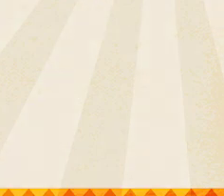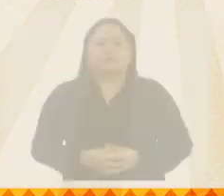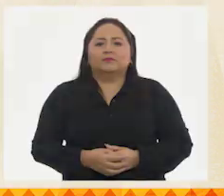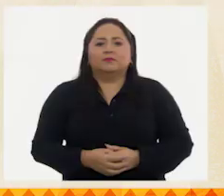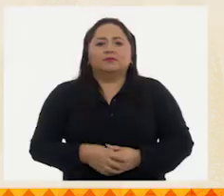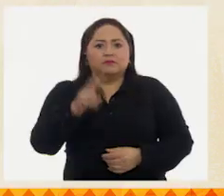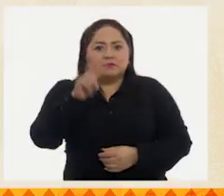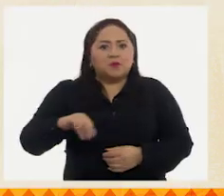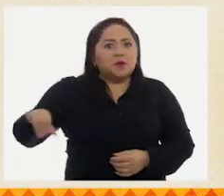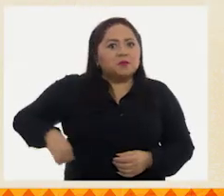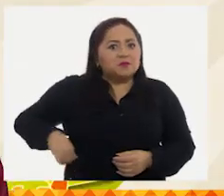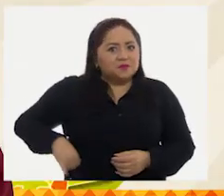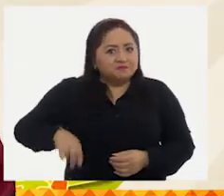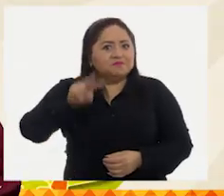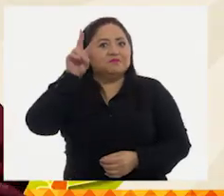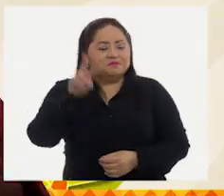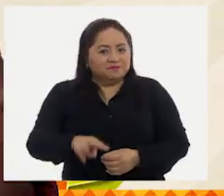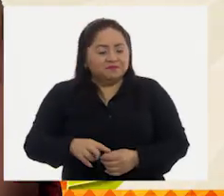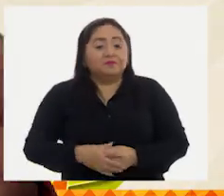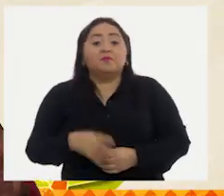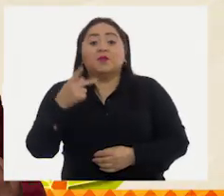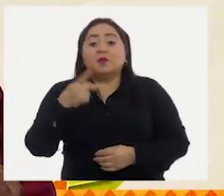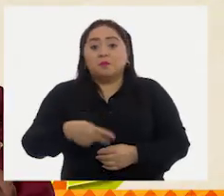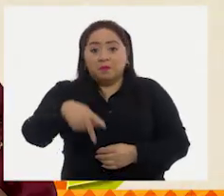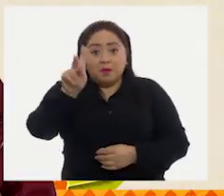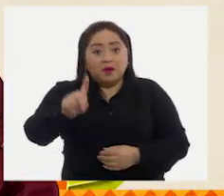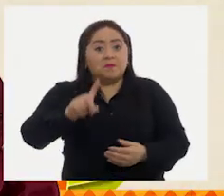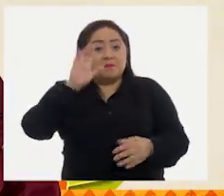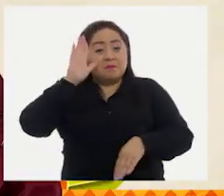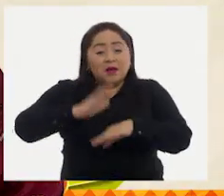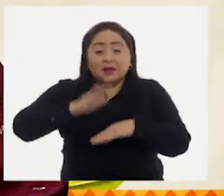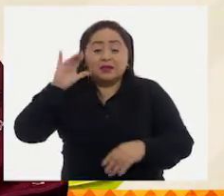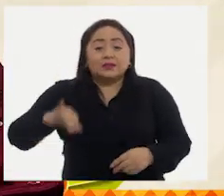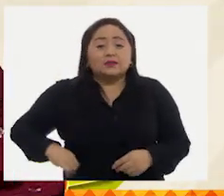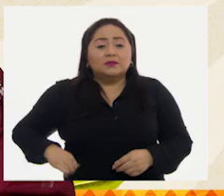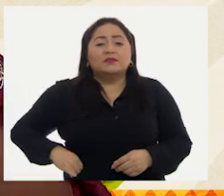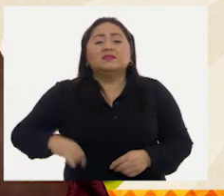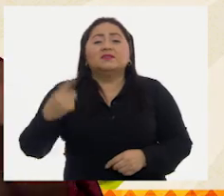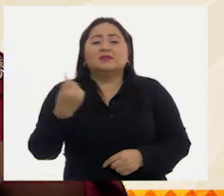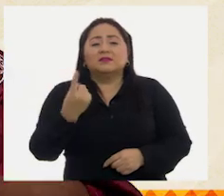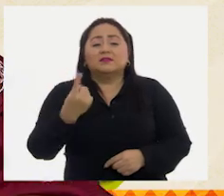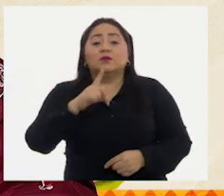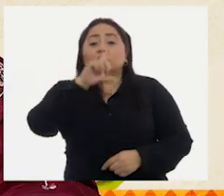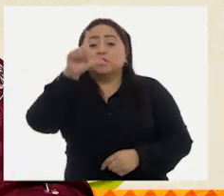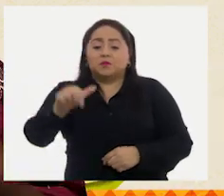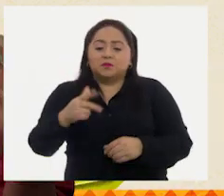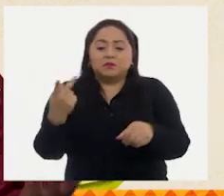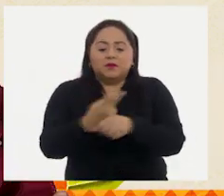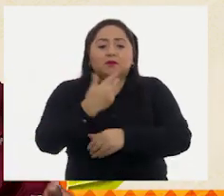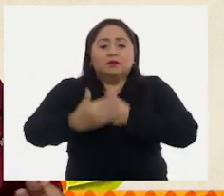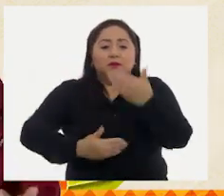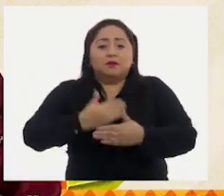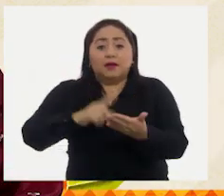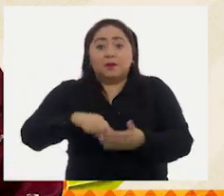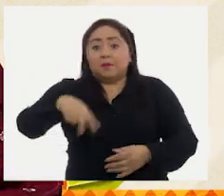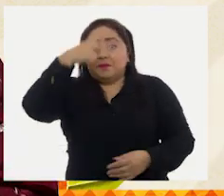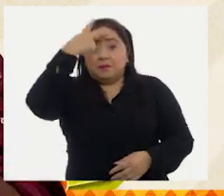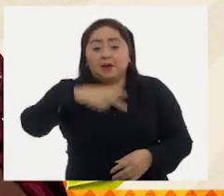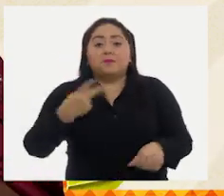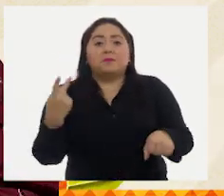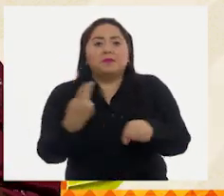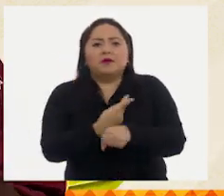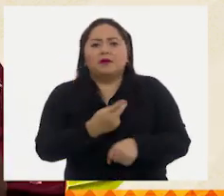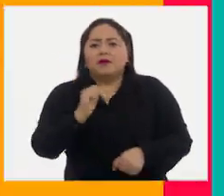¡Qué interesante, ¿verdad? Pero aún más interesante es que siglos después, en México sucedió